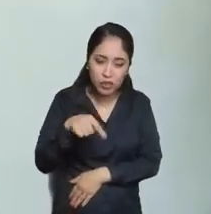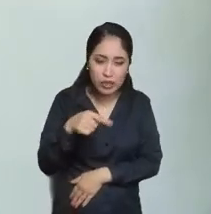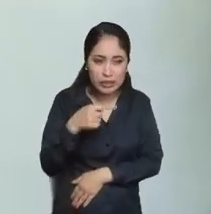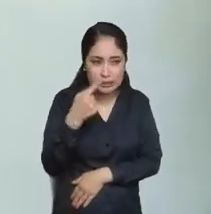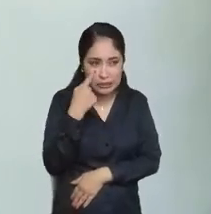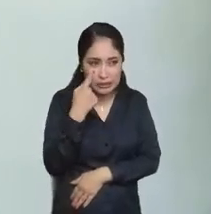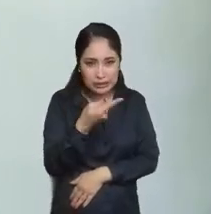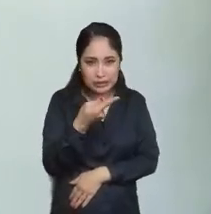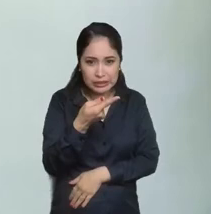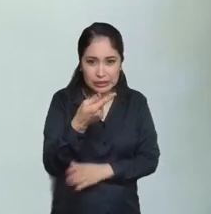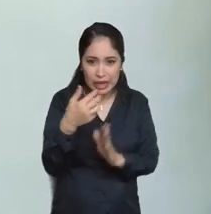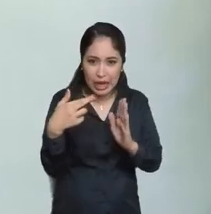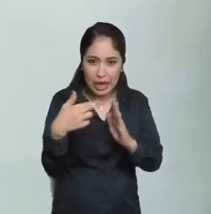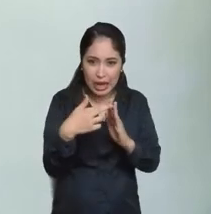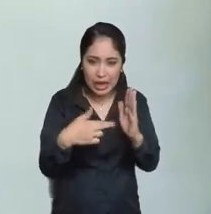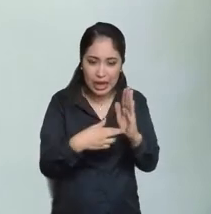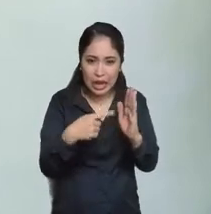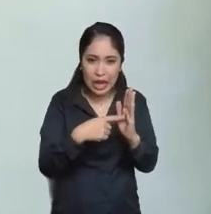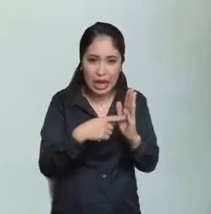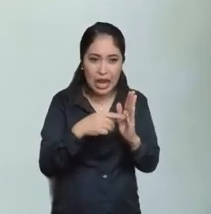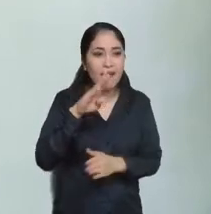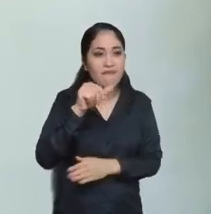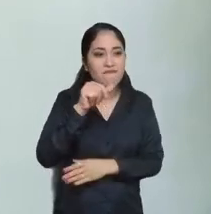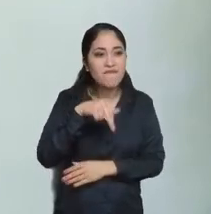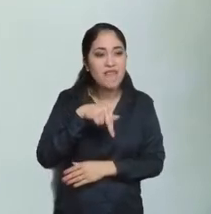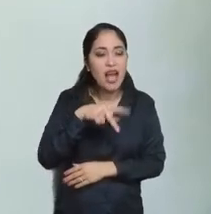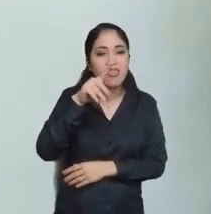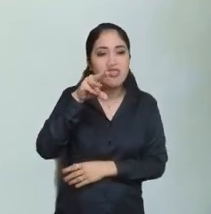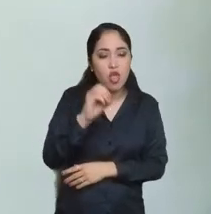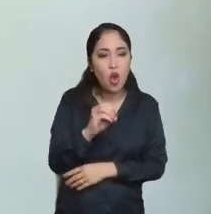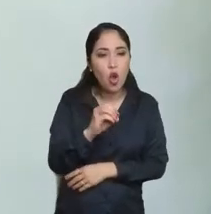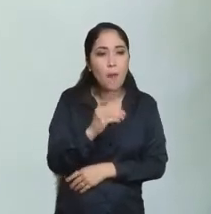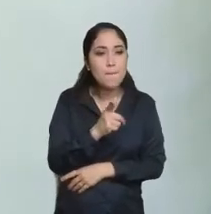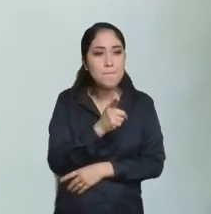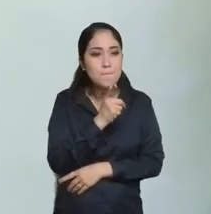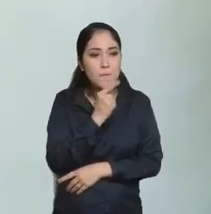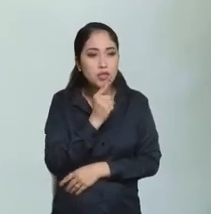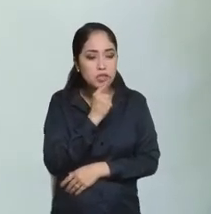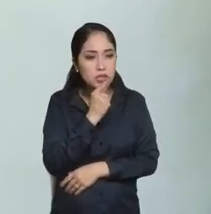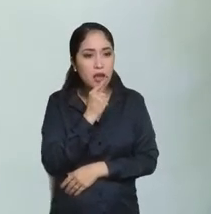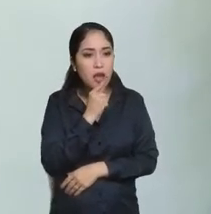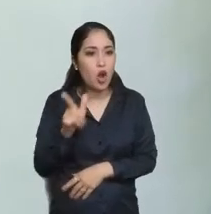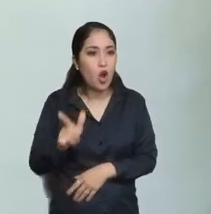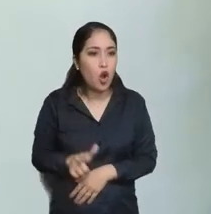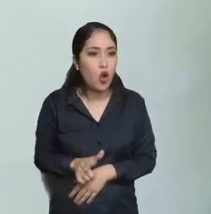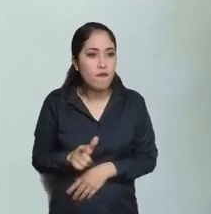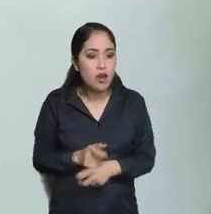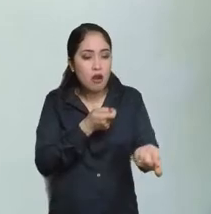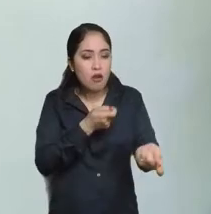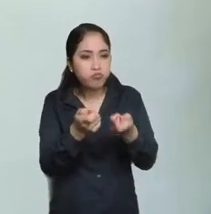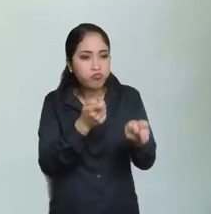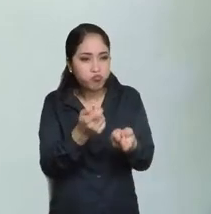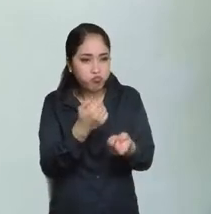ese? El bando de policía y buen gobierno. No se está aplicando lo que